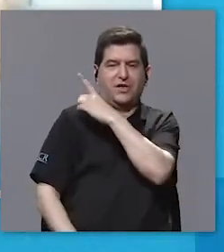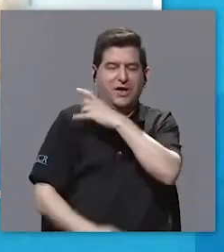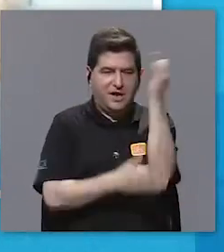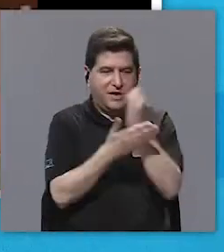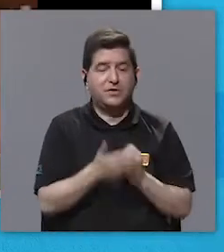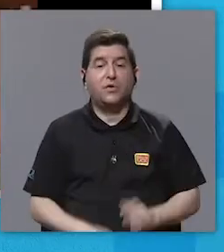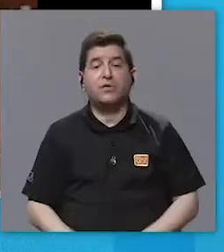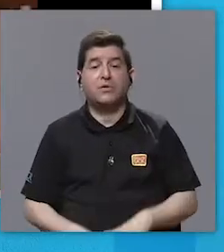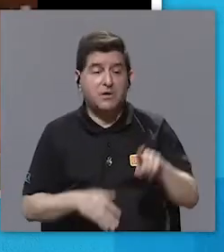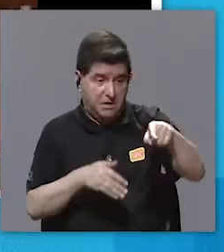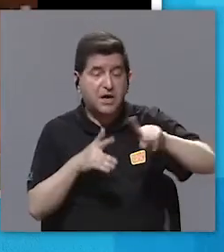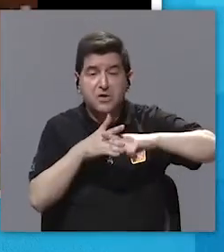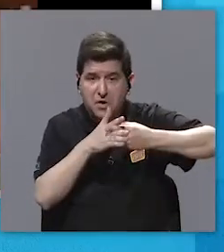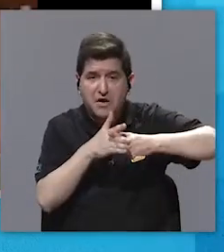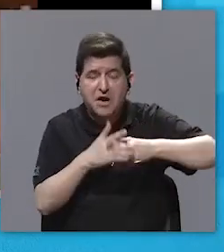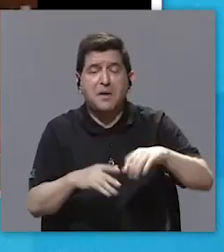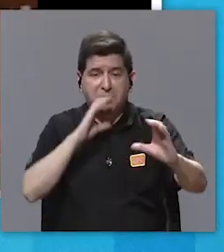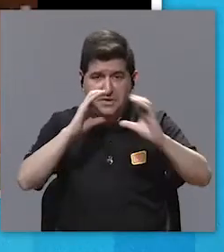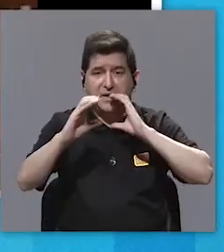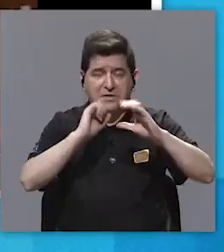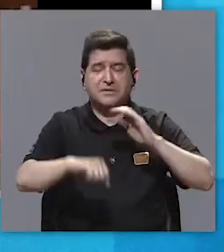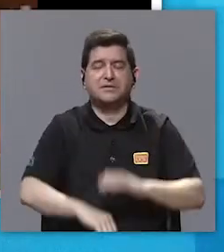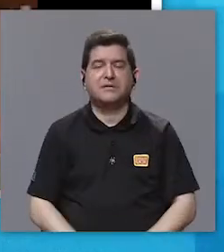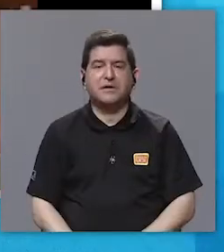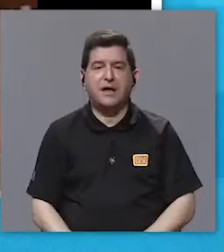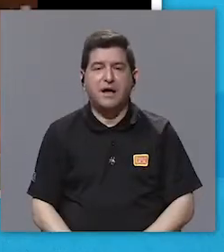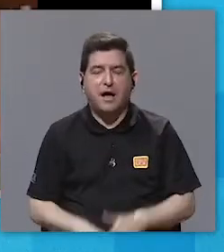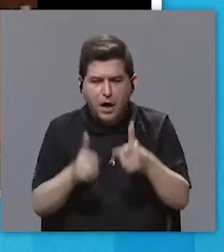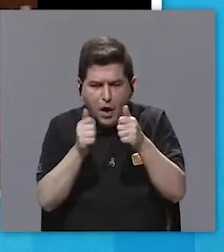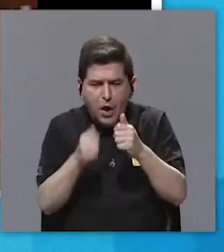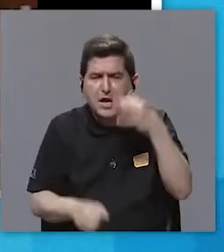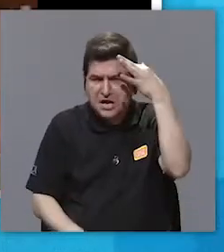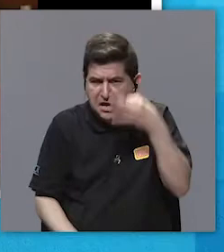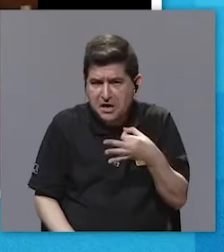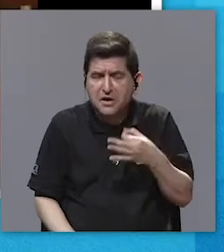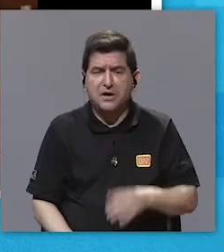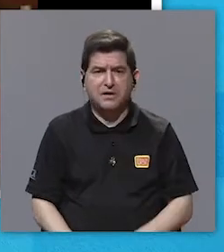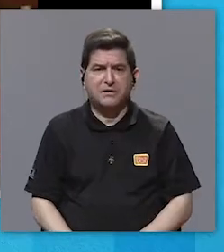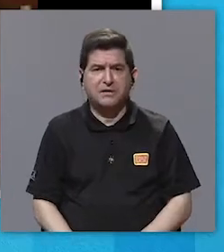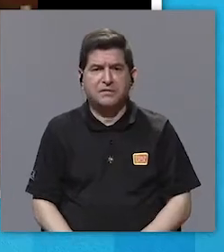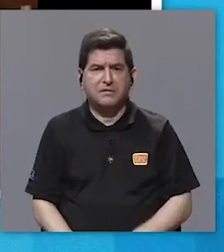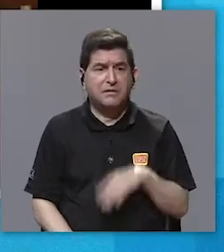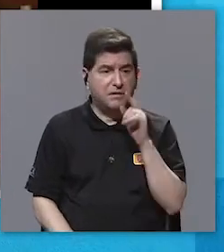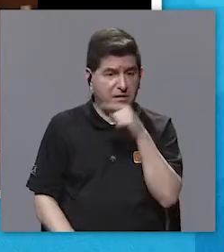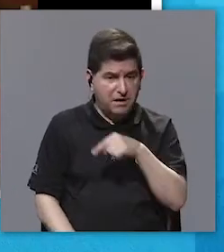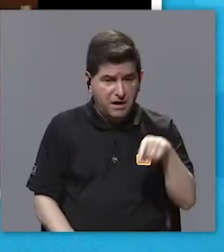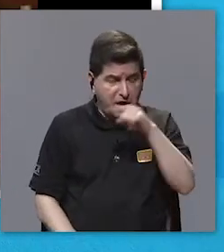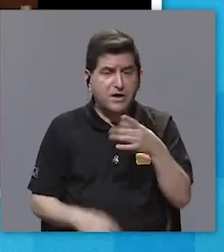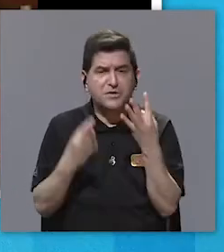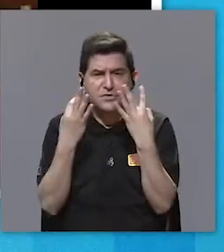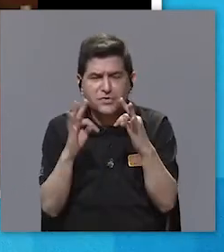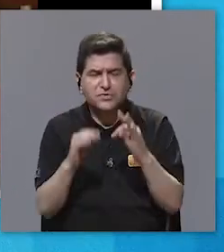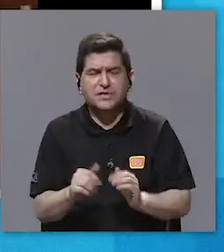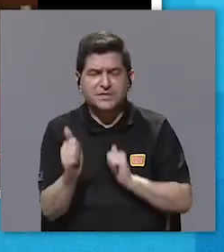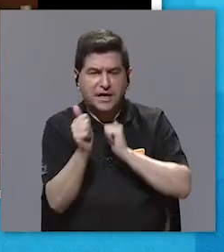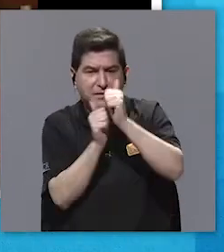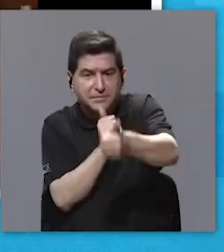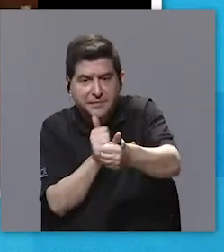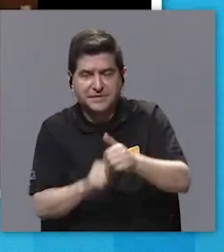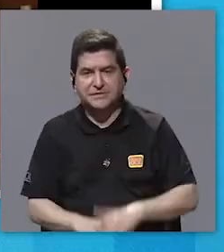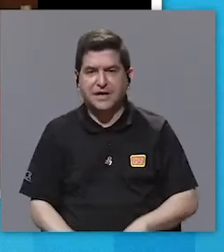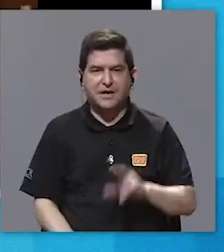director de arte los viveros son una herramienta de comunicación y hay videojuegos que se pueden considerar que están buscando